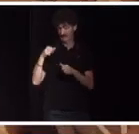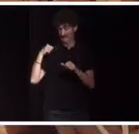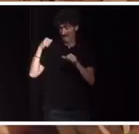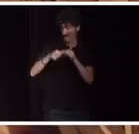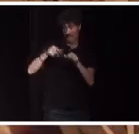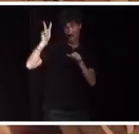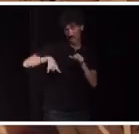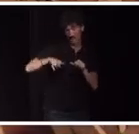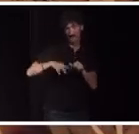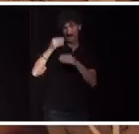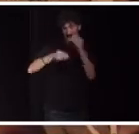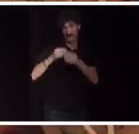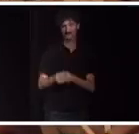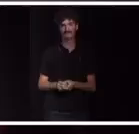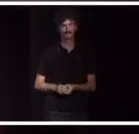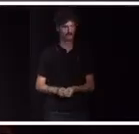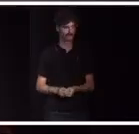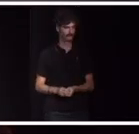Sin lugar a dudas.